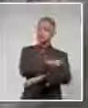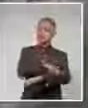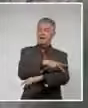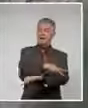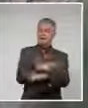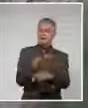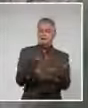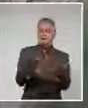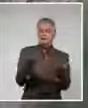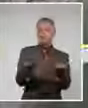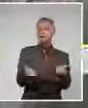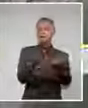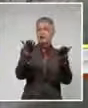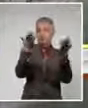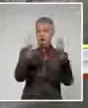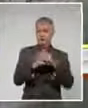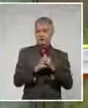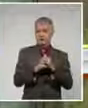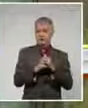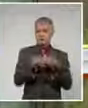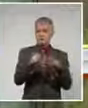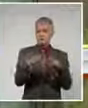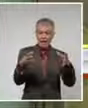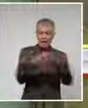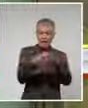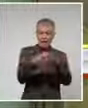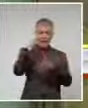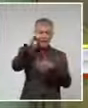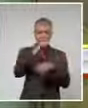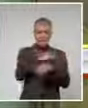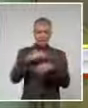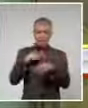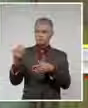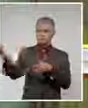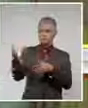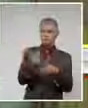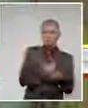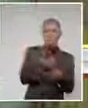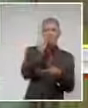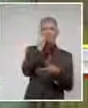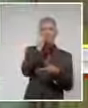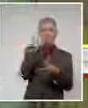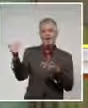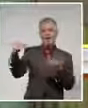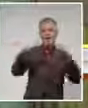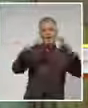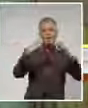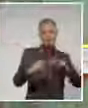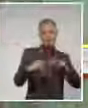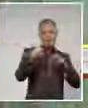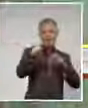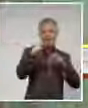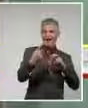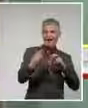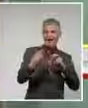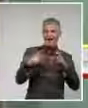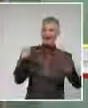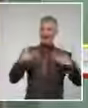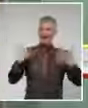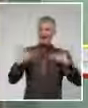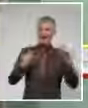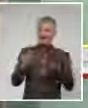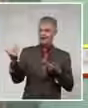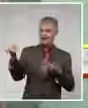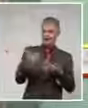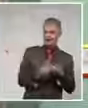Tal vez nadie imagina la satisfacción de este equipo médico al recibir a Yuniel Silveira otra vez en consulta, o la tamaña alegría del paciente al